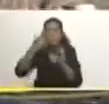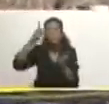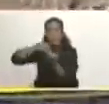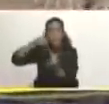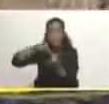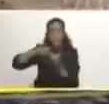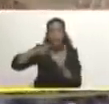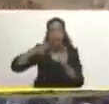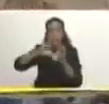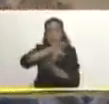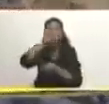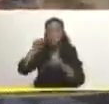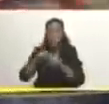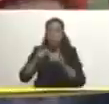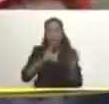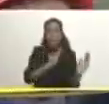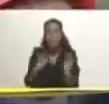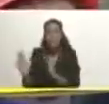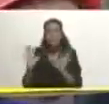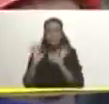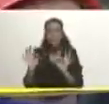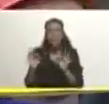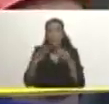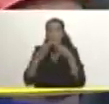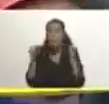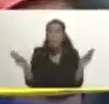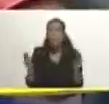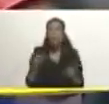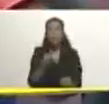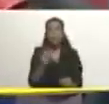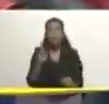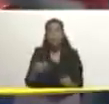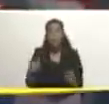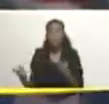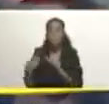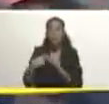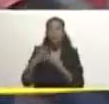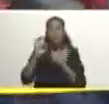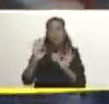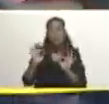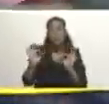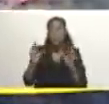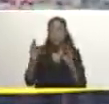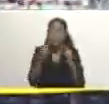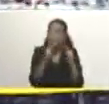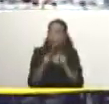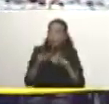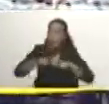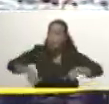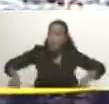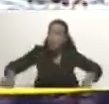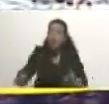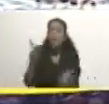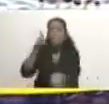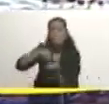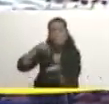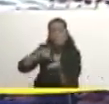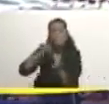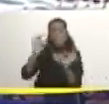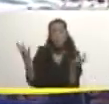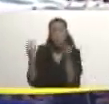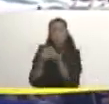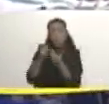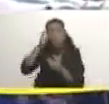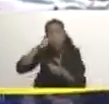en el Sistema Nacional de Planificación Pública Popular, elemento estratégico para conocer el terreno y participar junto